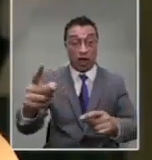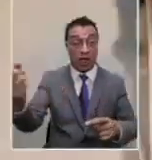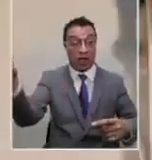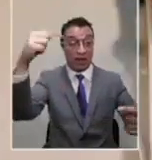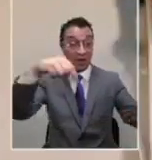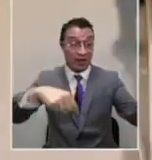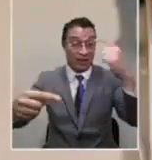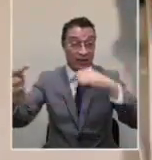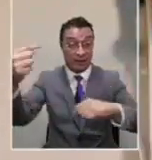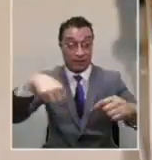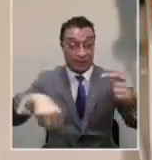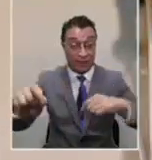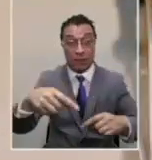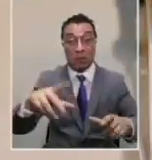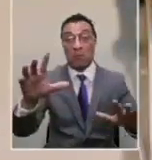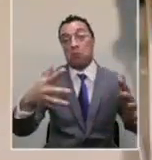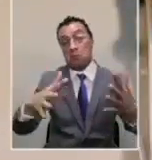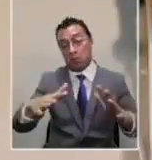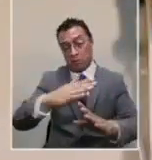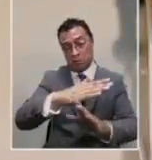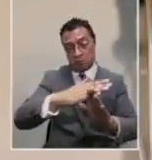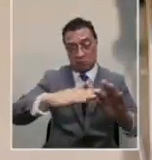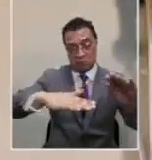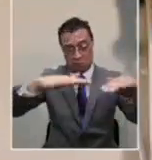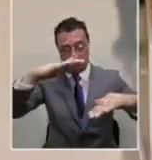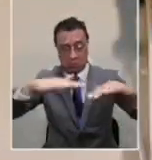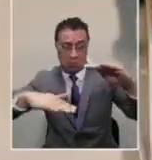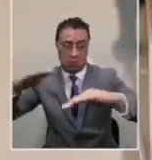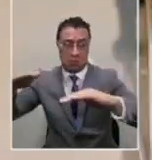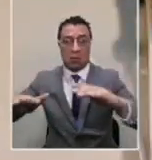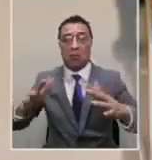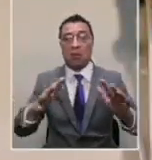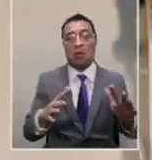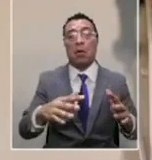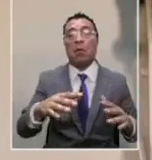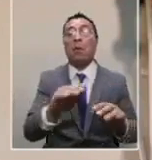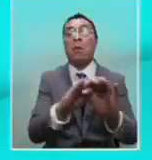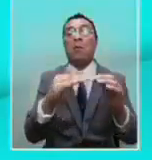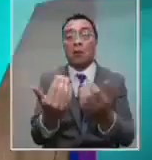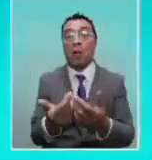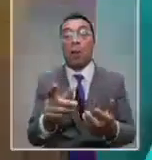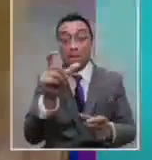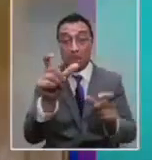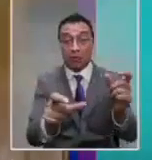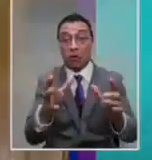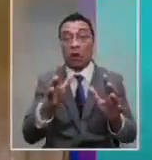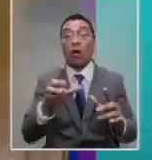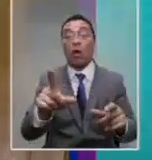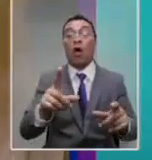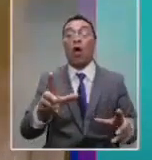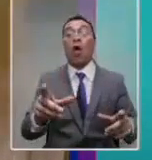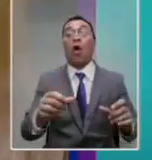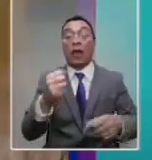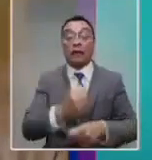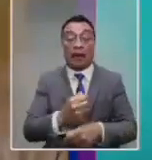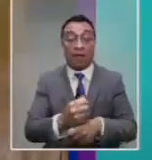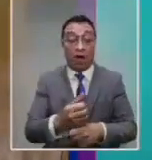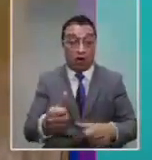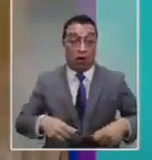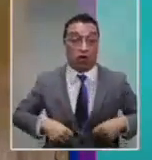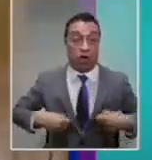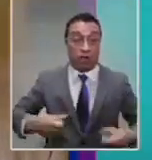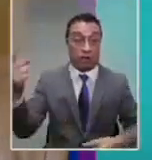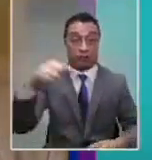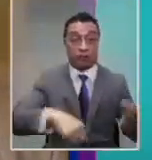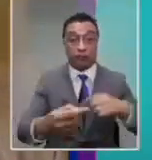migrantes promedio y en términos como de grupos mayoritarios es población que fundamentalmente está en edad de trabajar,